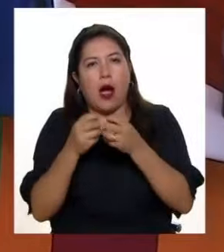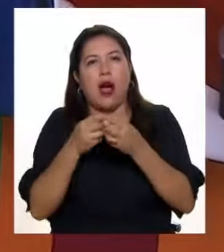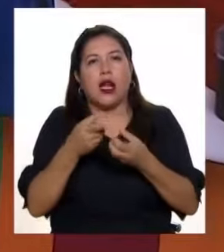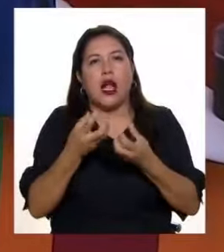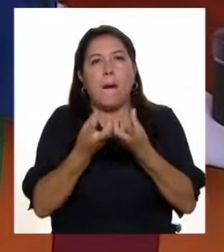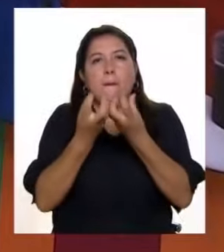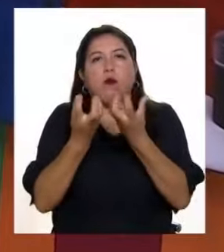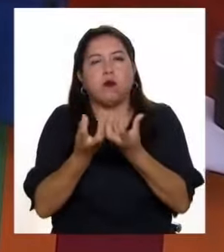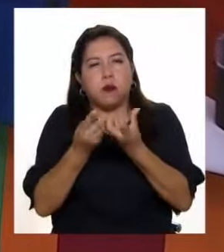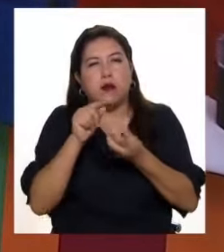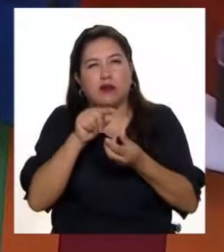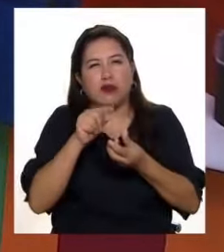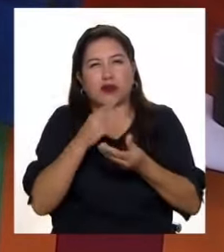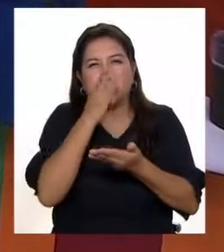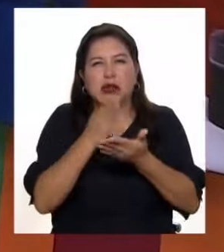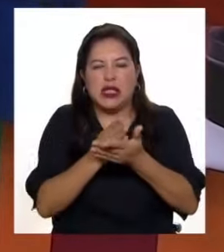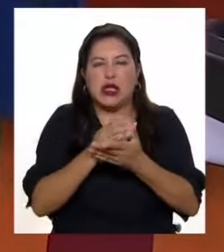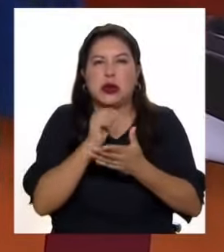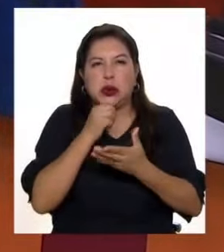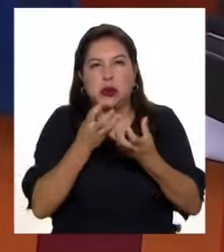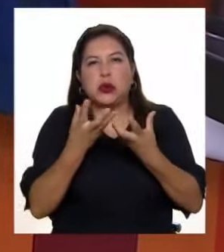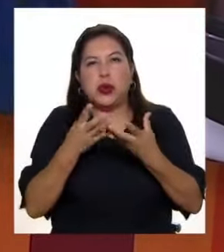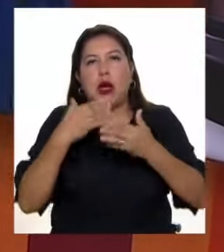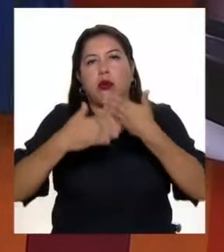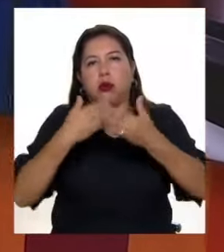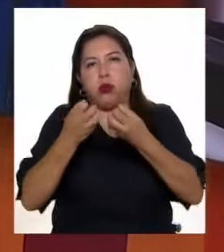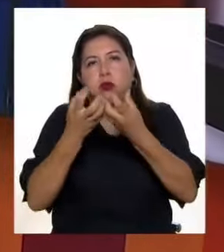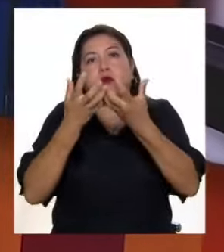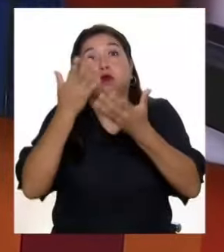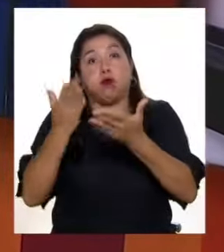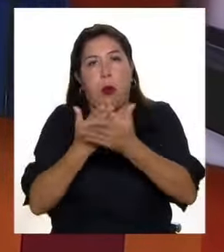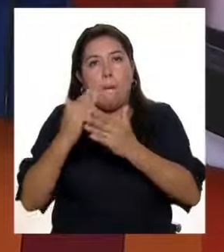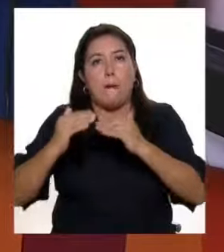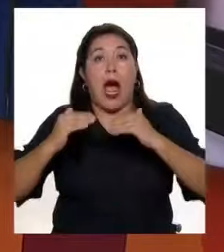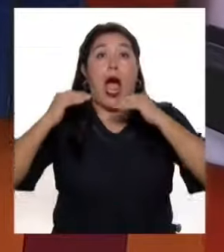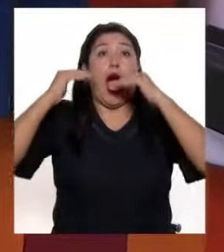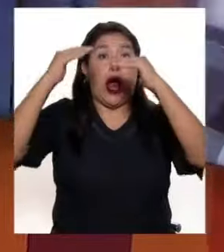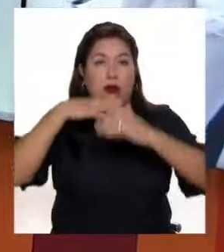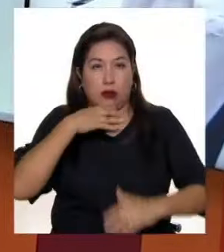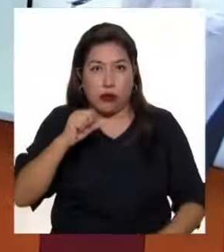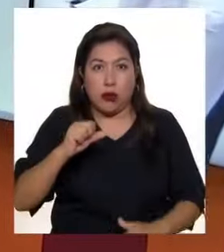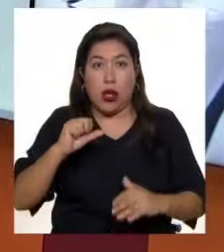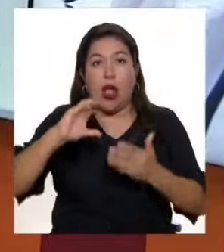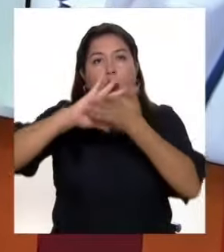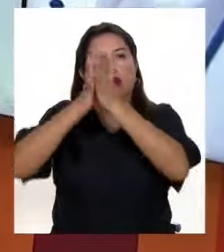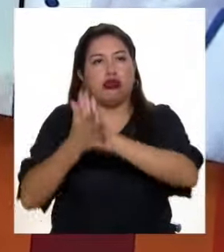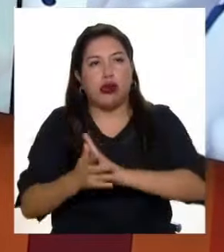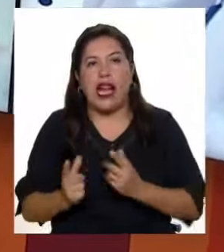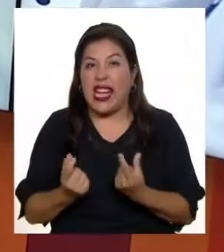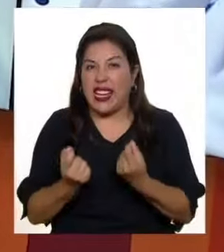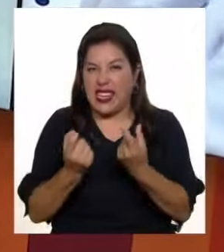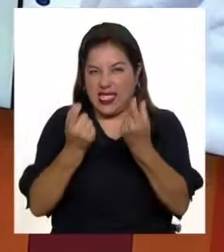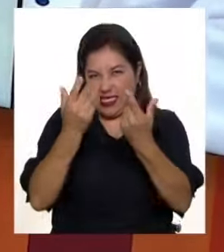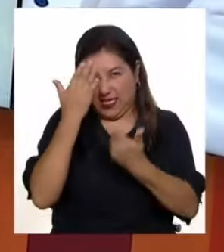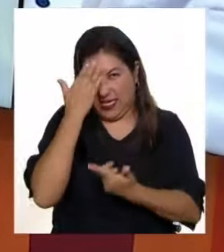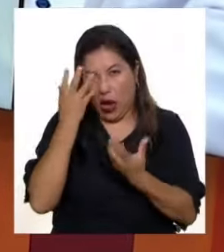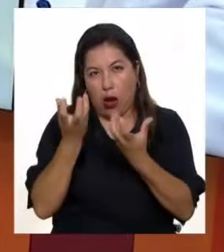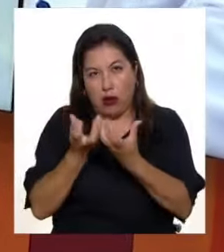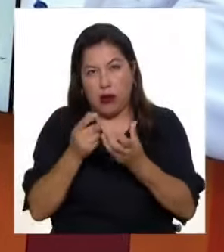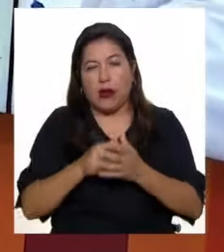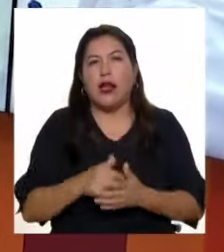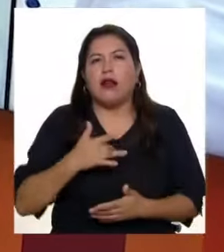prostática y hay que diferenciarla del crecimiento propio de los adultos y, por supuesto, del tan temido cáncer de próstata. Los síntomas pueden